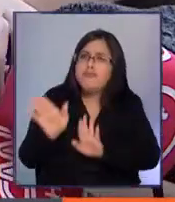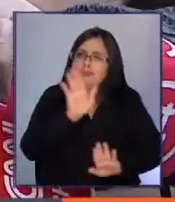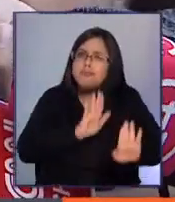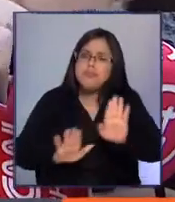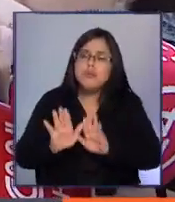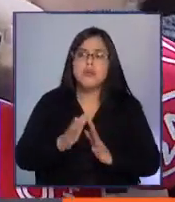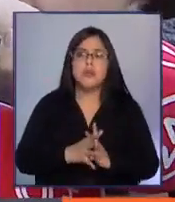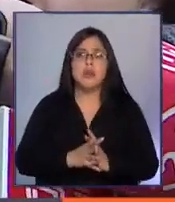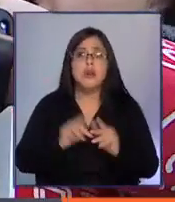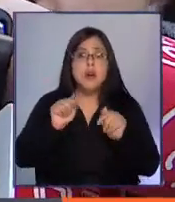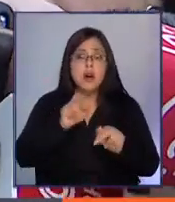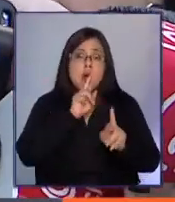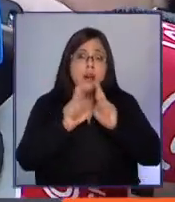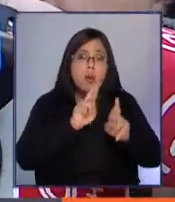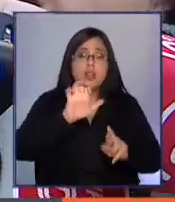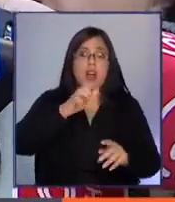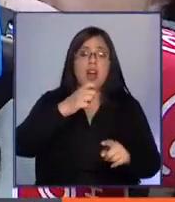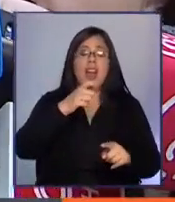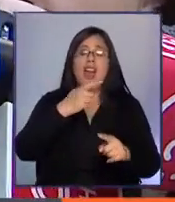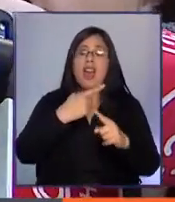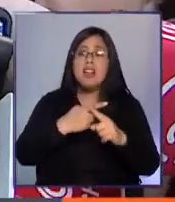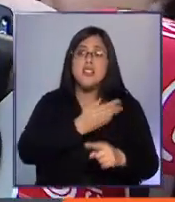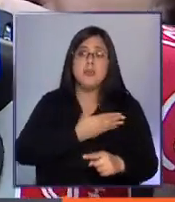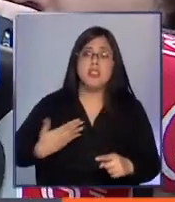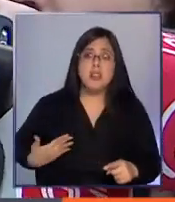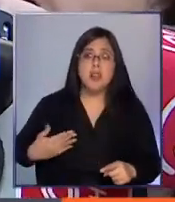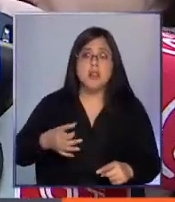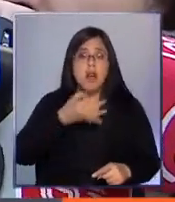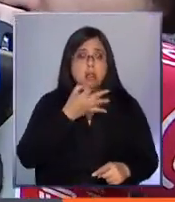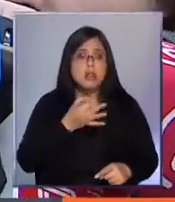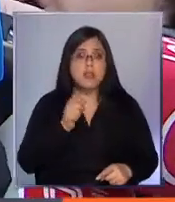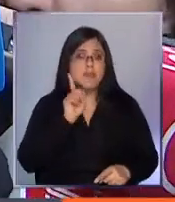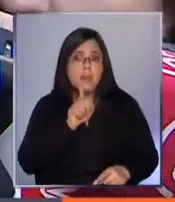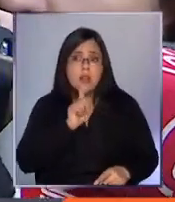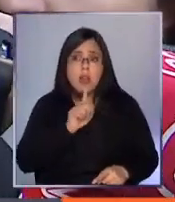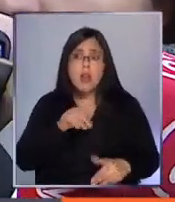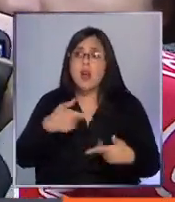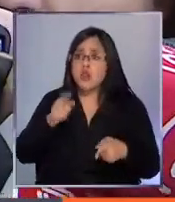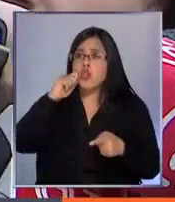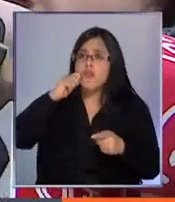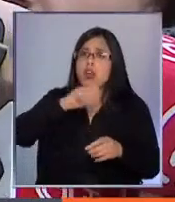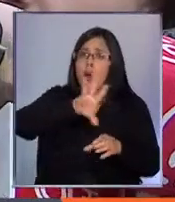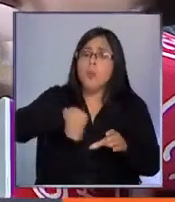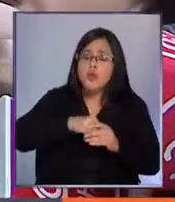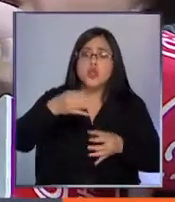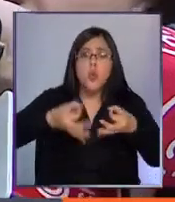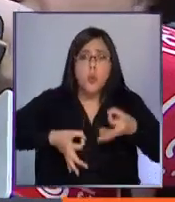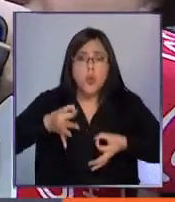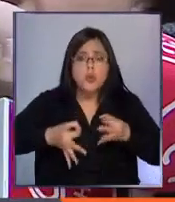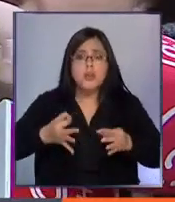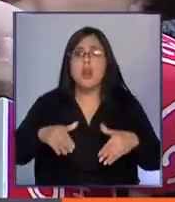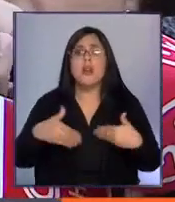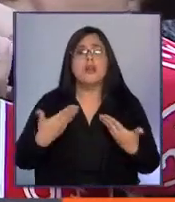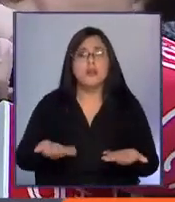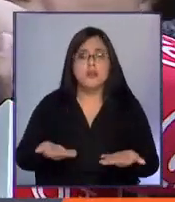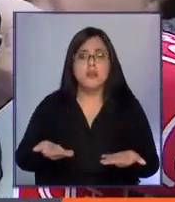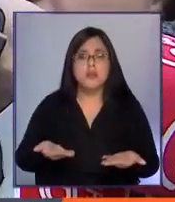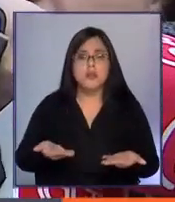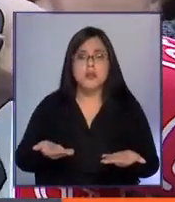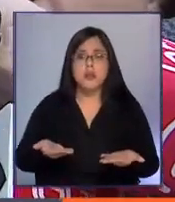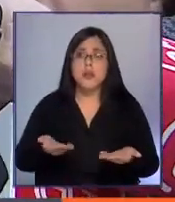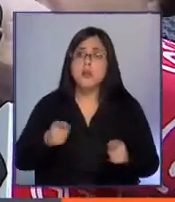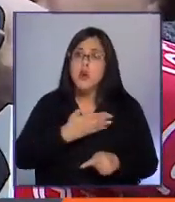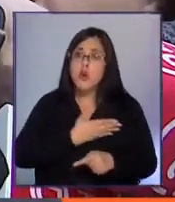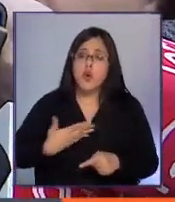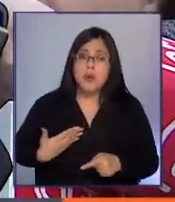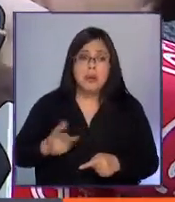a la expresidenta, ella lo desmiente categóricamente. Esto es parte de un proceso judicial, así que por parte del gobierno